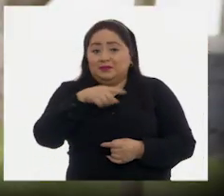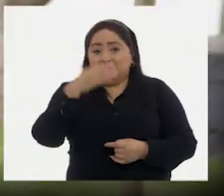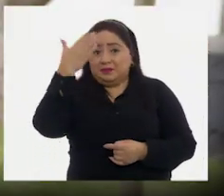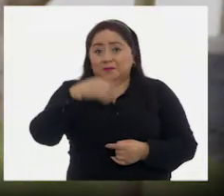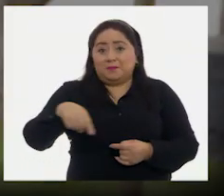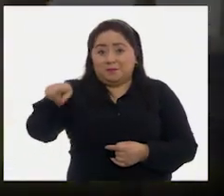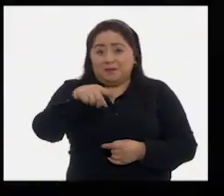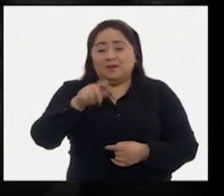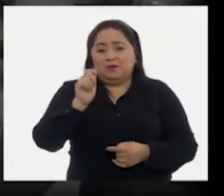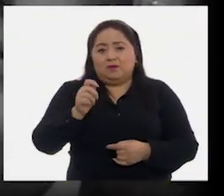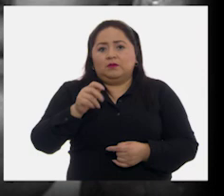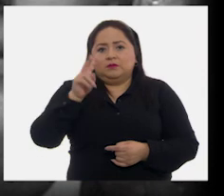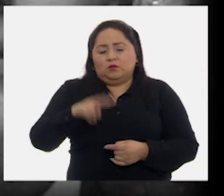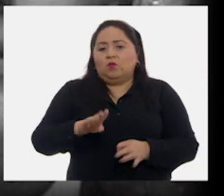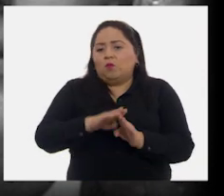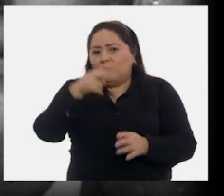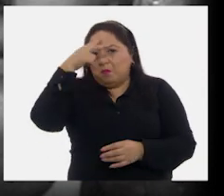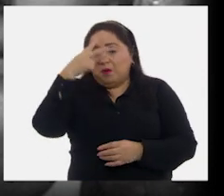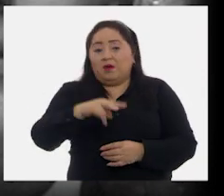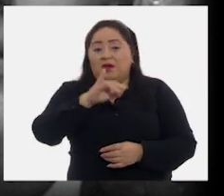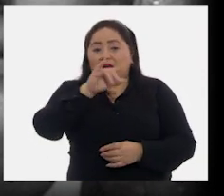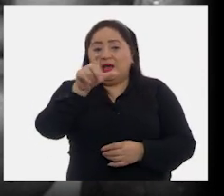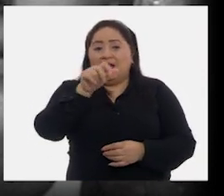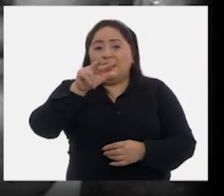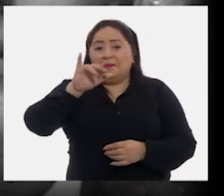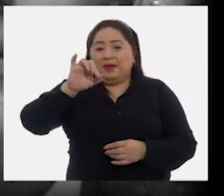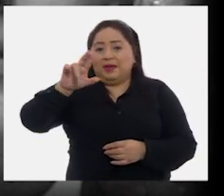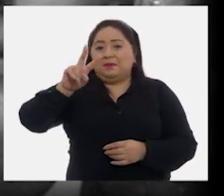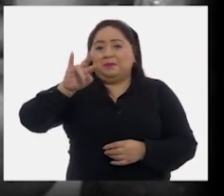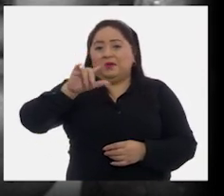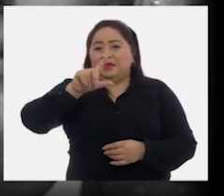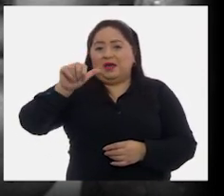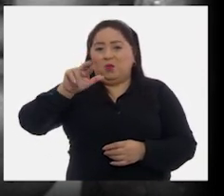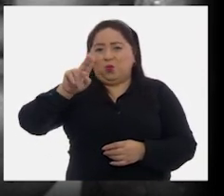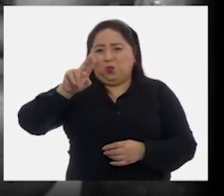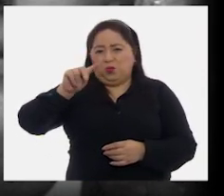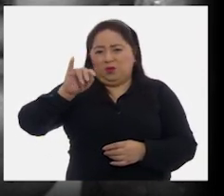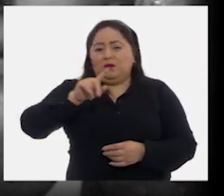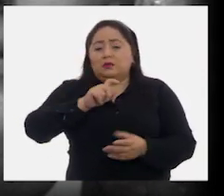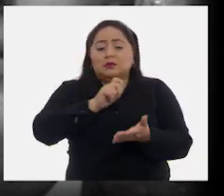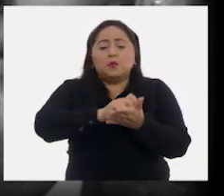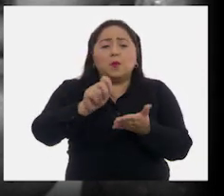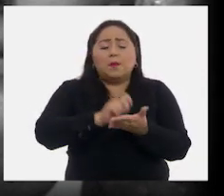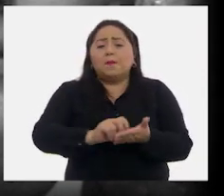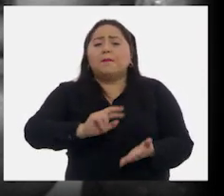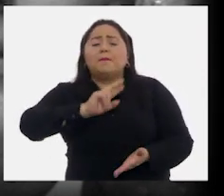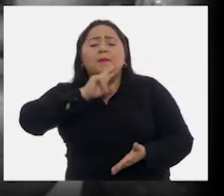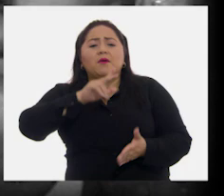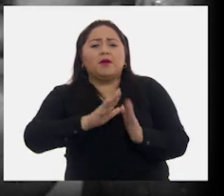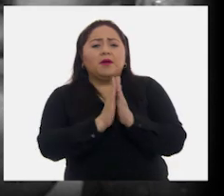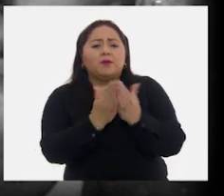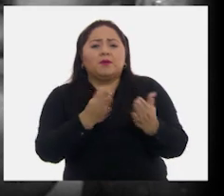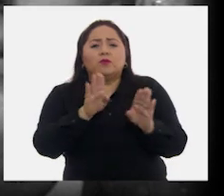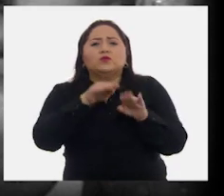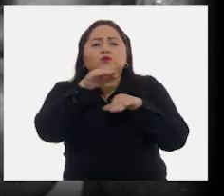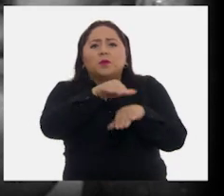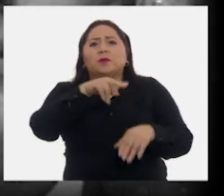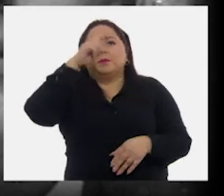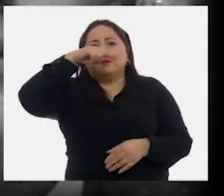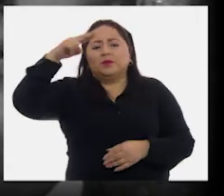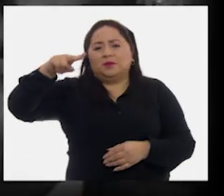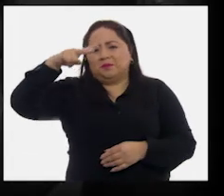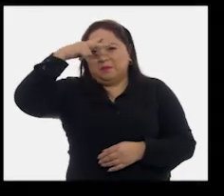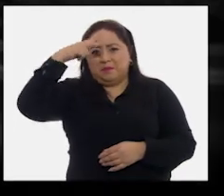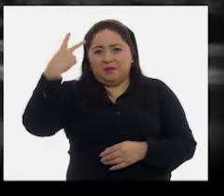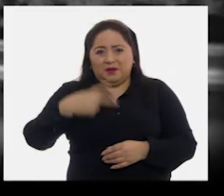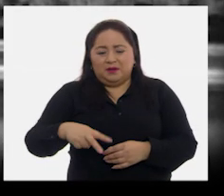ellos fueron mexicanistas. Javier Villaurrutia escribió algunas de las mejores páginas sobre pintura